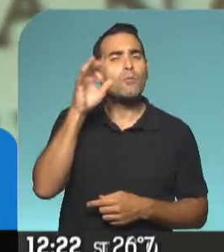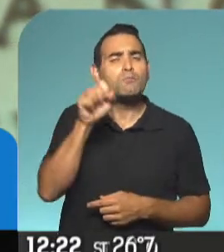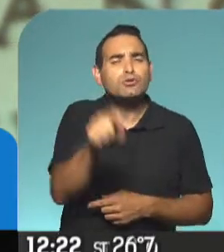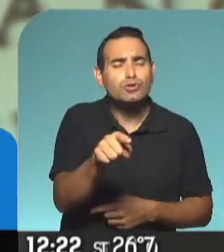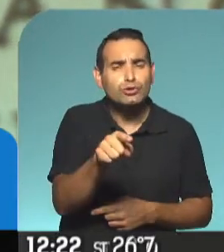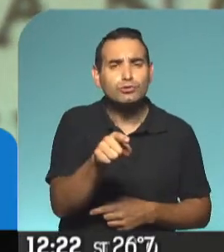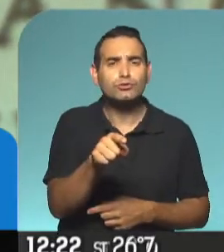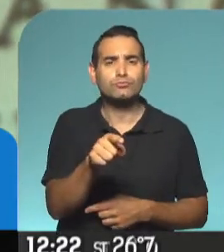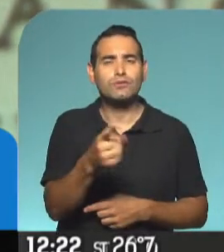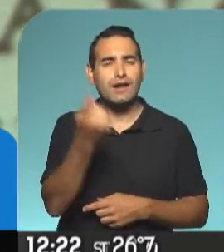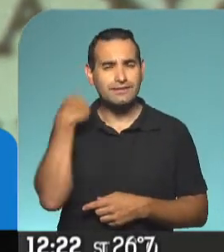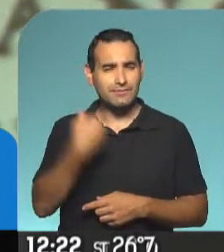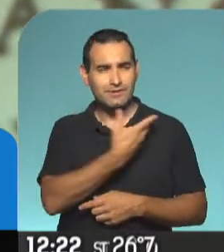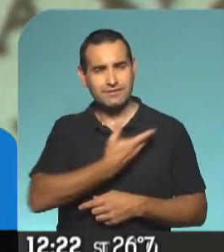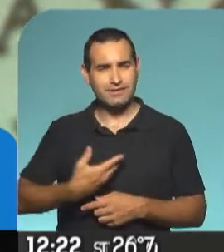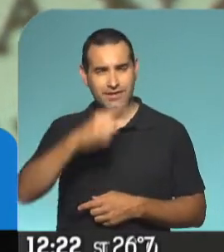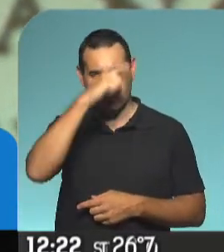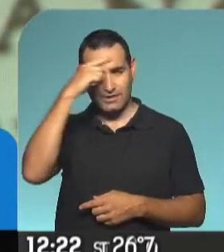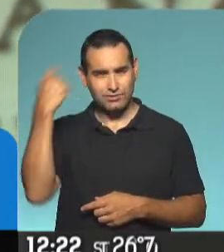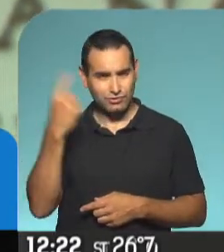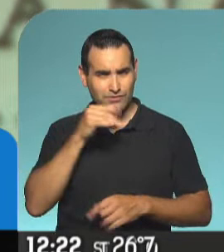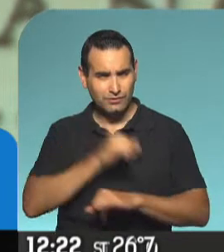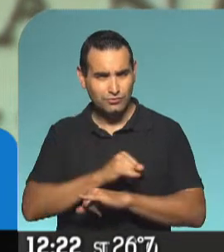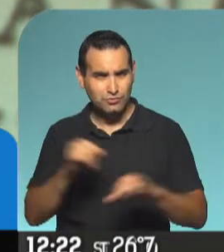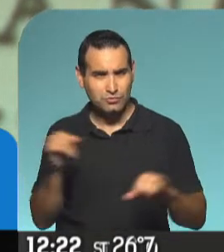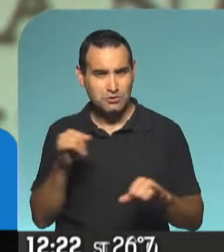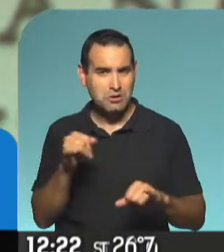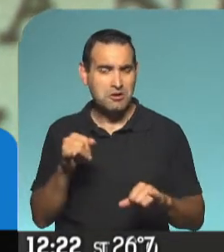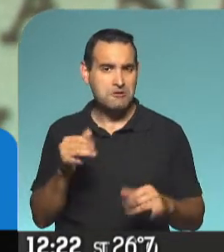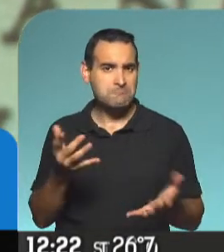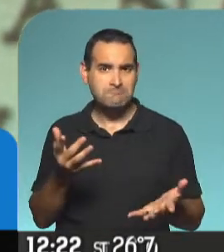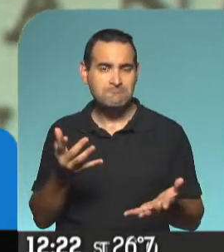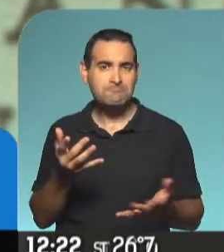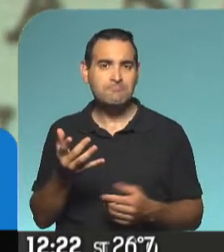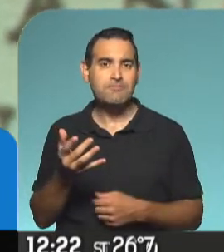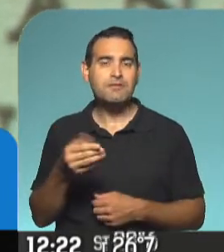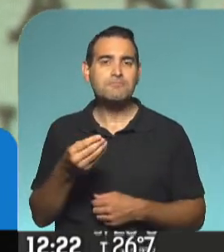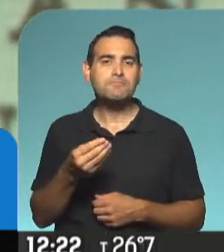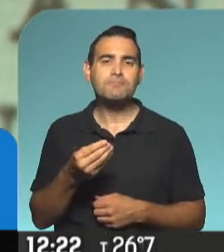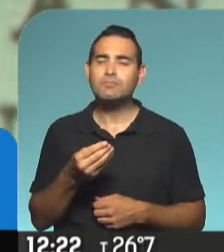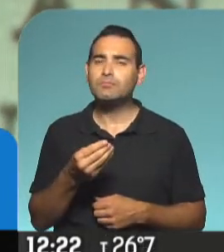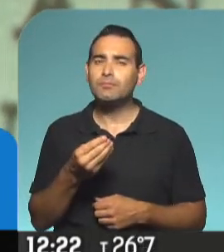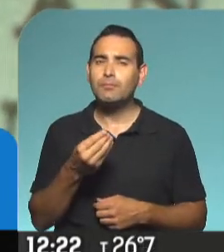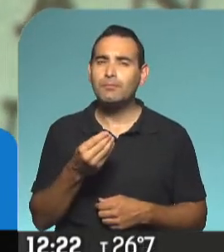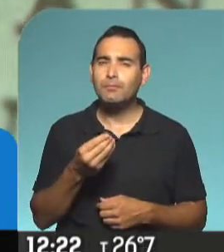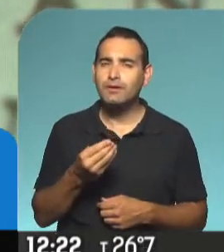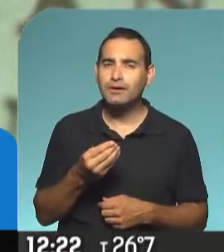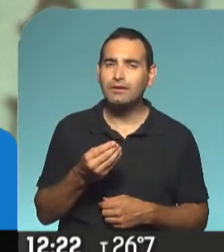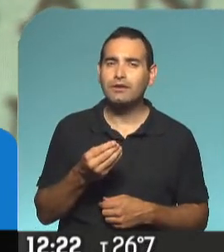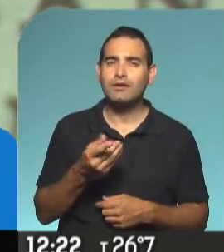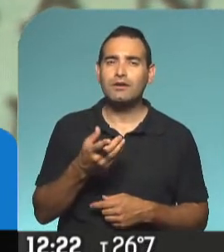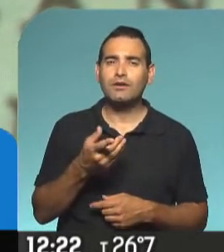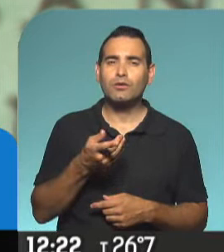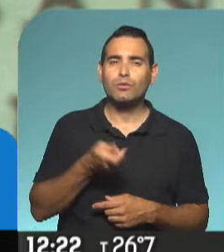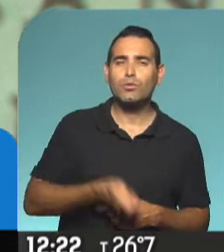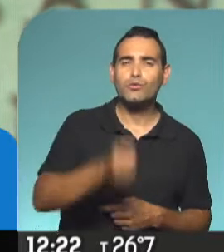que ayer anunció el presidente de la Nación, ¿qué alcances podría tener? ¿Hacia dónde estaría apuntada una presentación de este tipo,